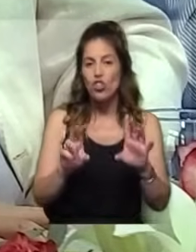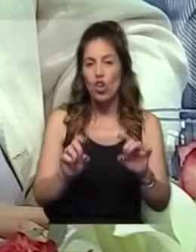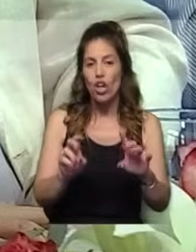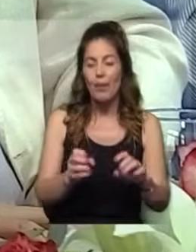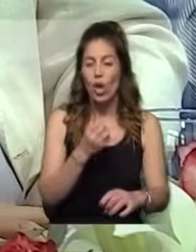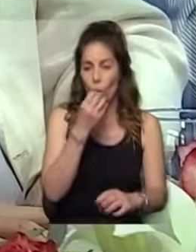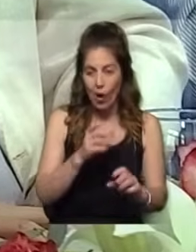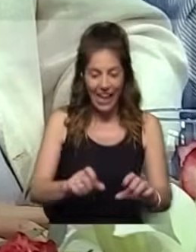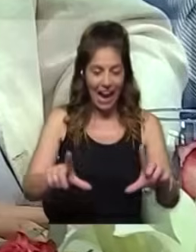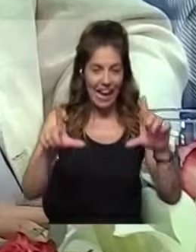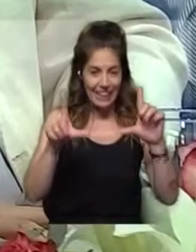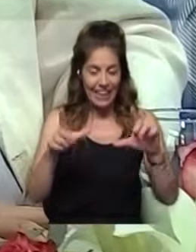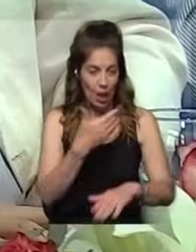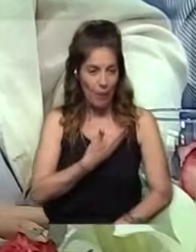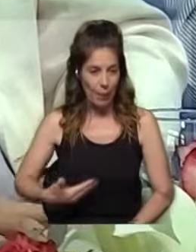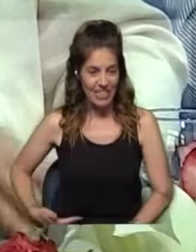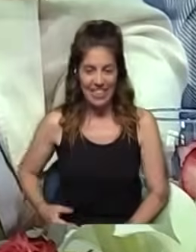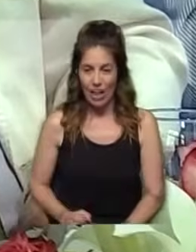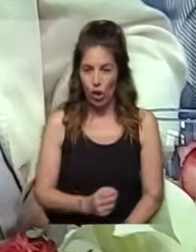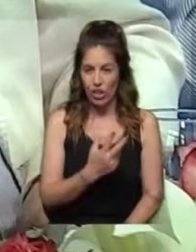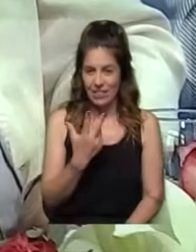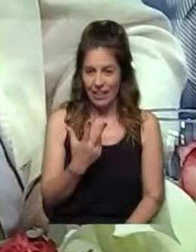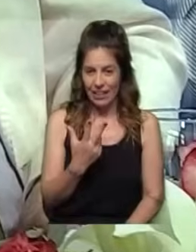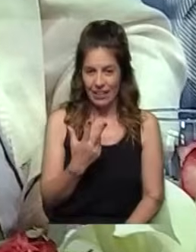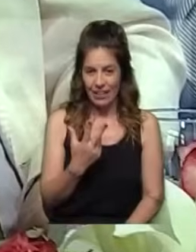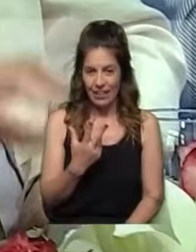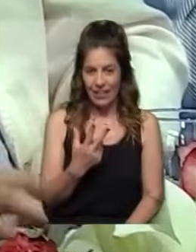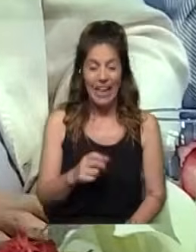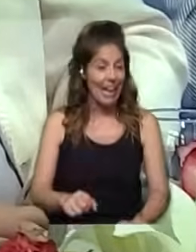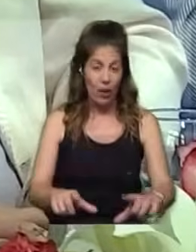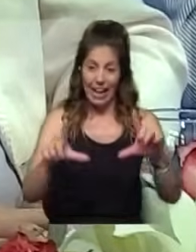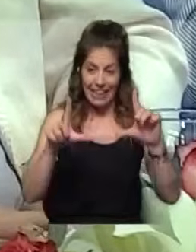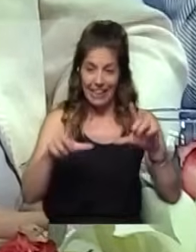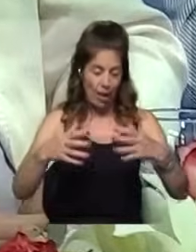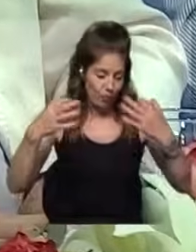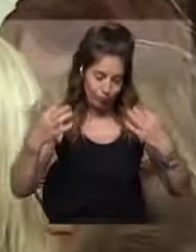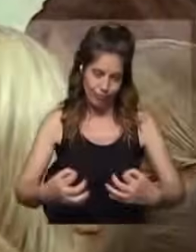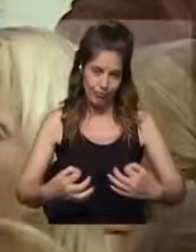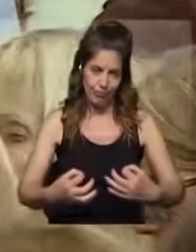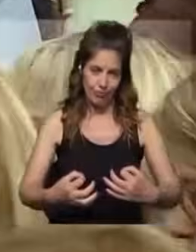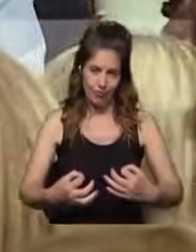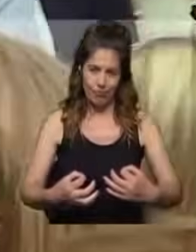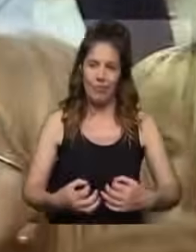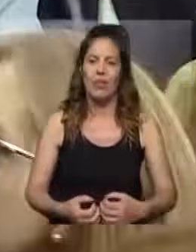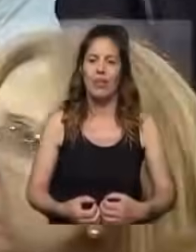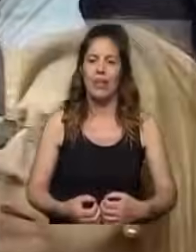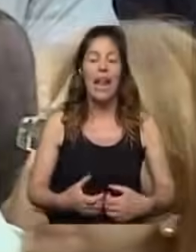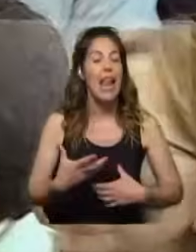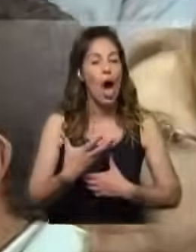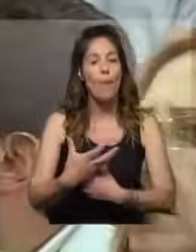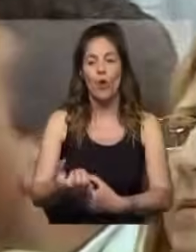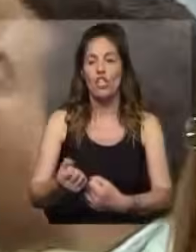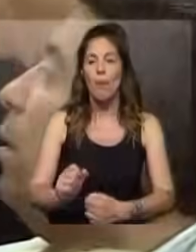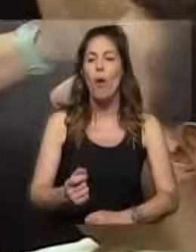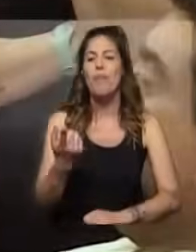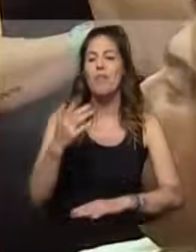buena parair el cod en una candidatas y la apoyamos desde